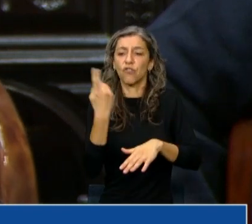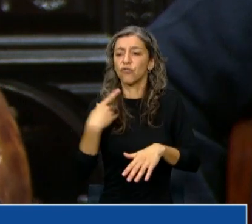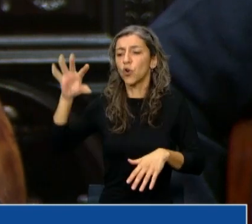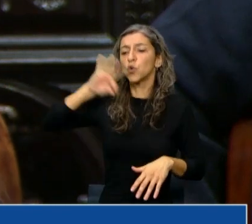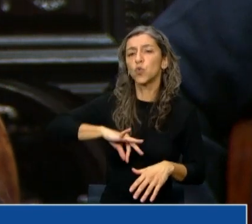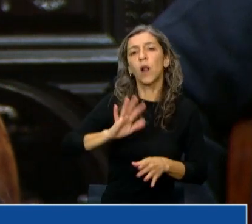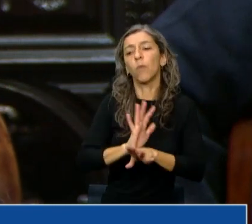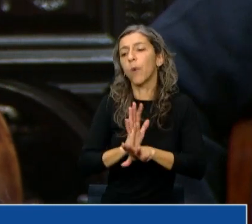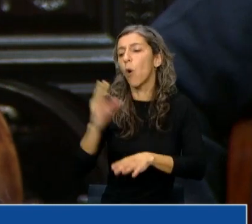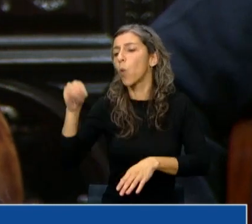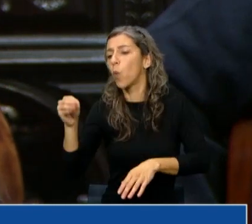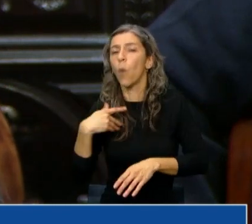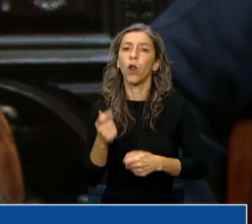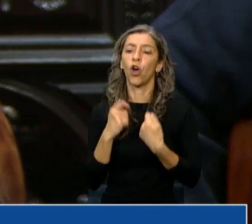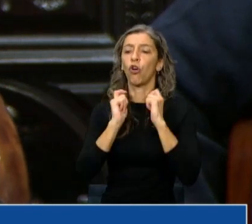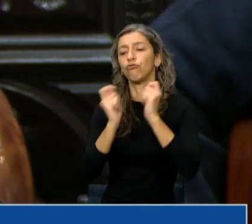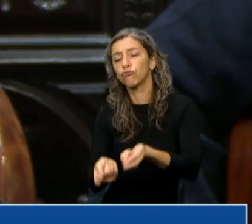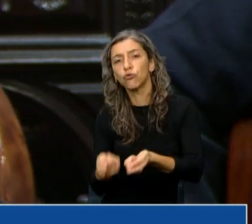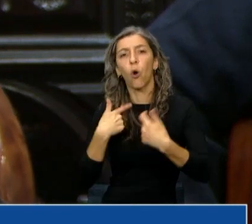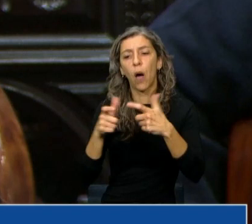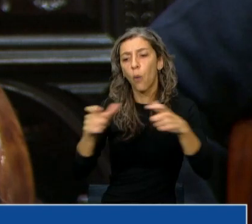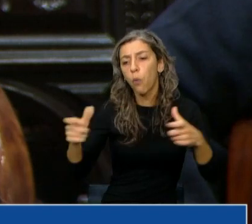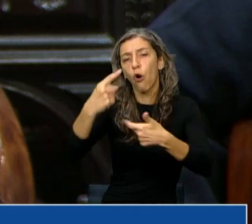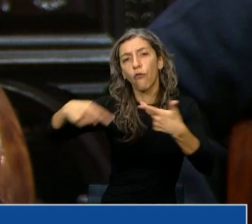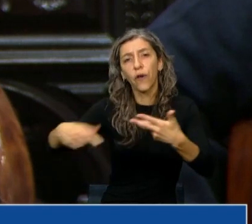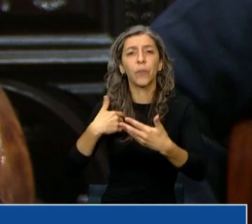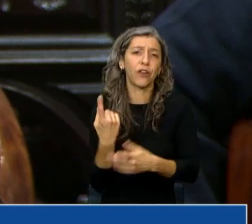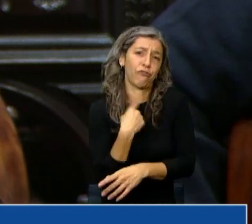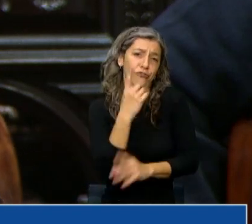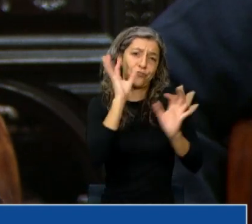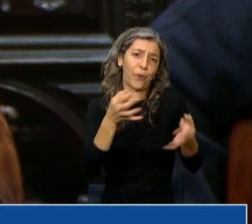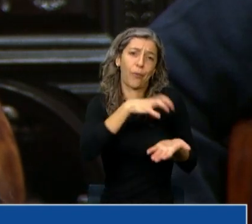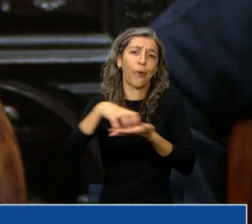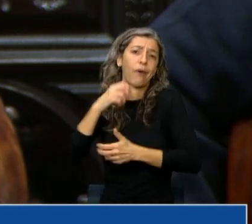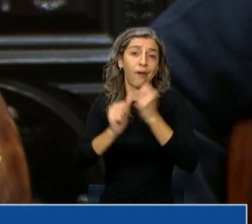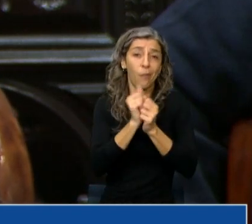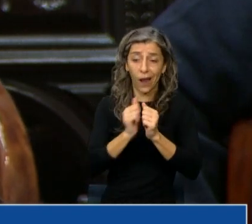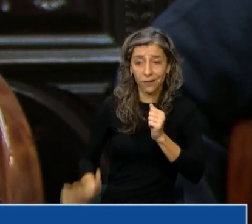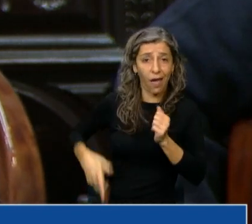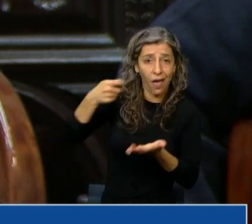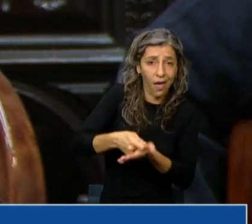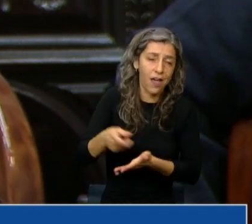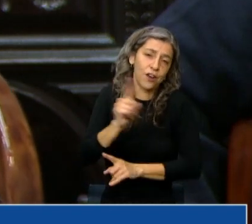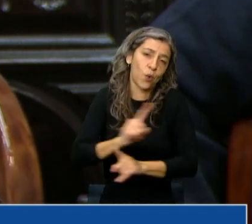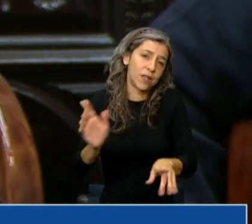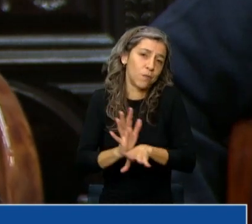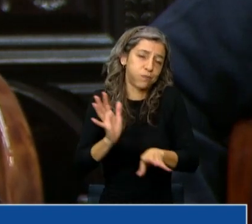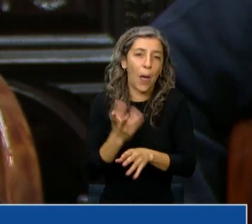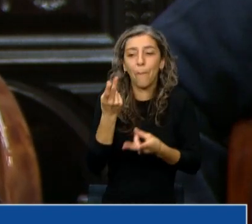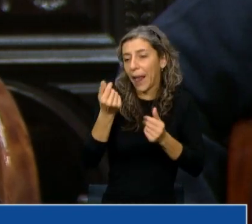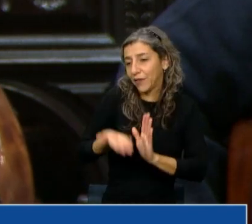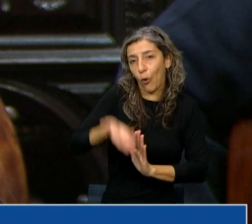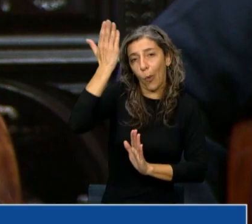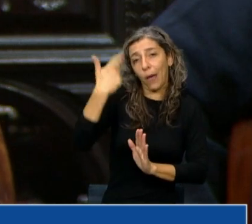algún bono que compense ganancias, y somos conscientes que los empresarios no la ponen de su bolsillo, sino que terminan traduciéndola en precio. Mantiene